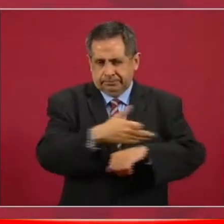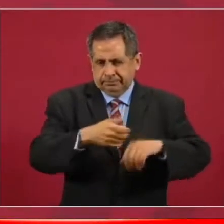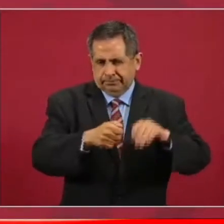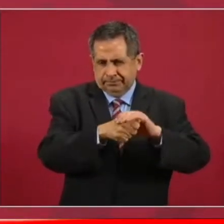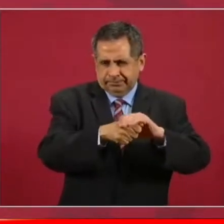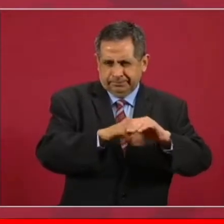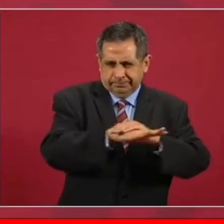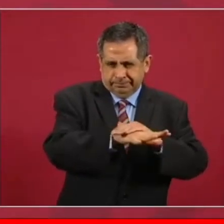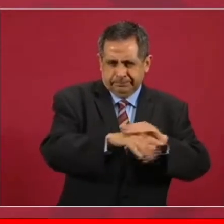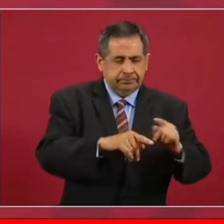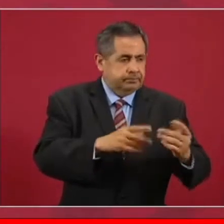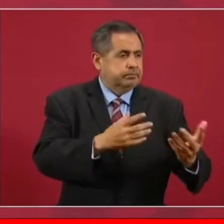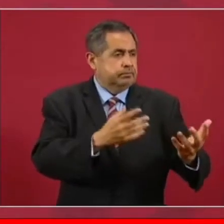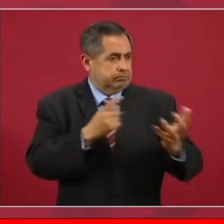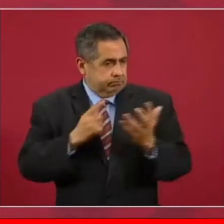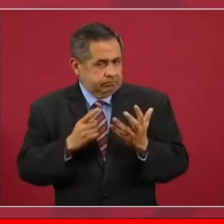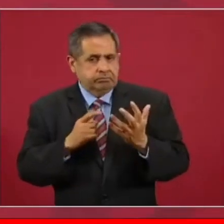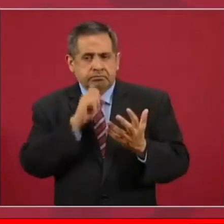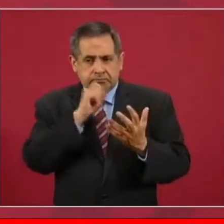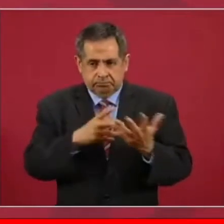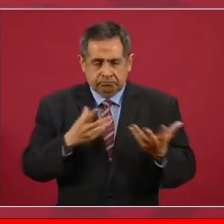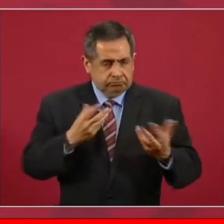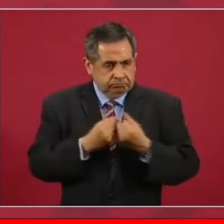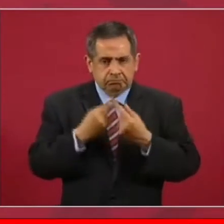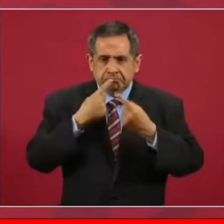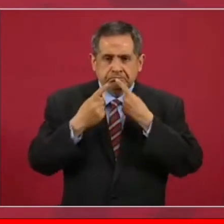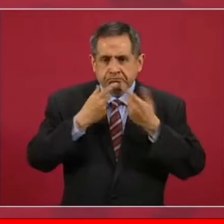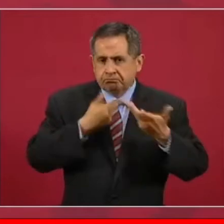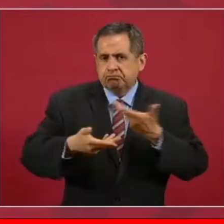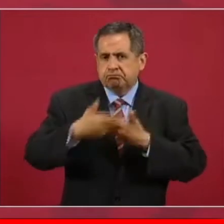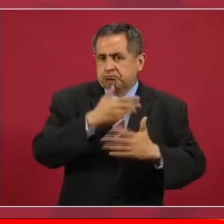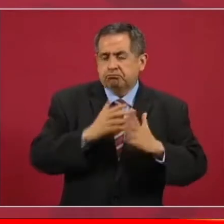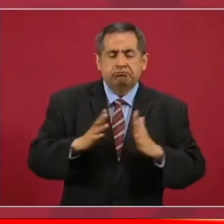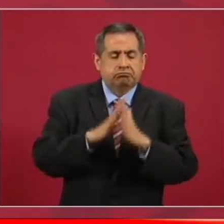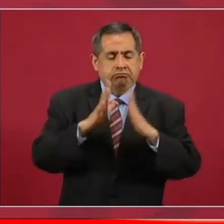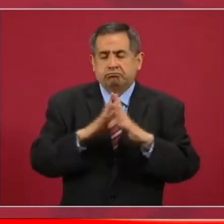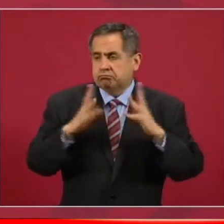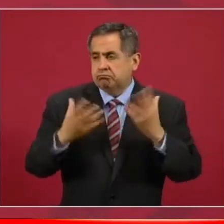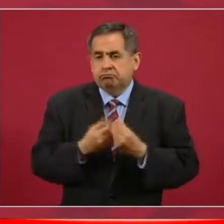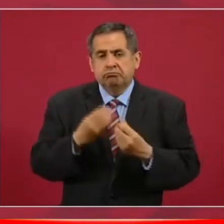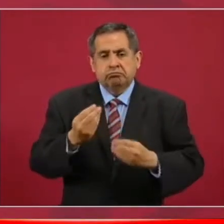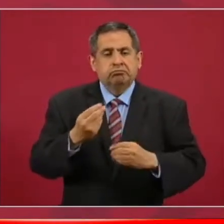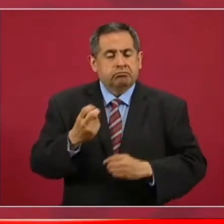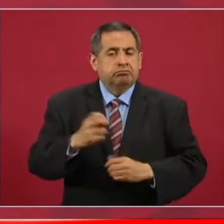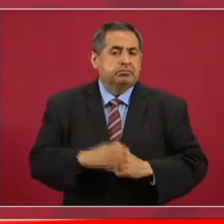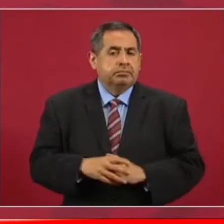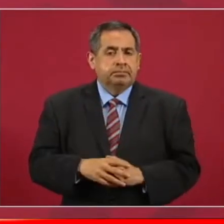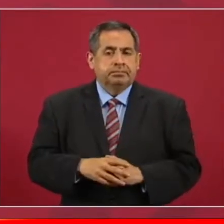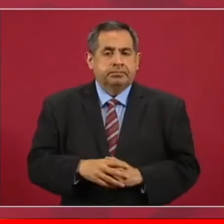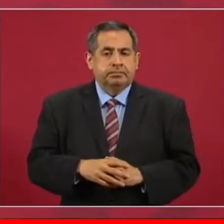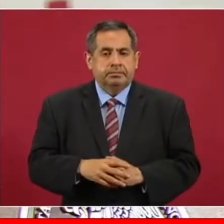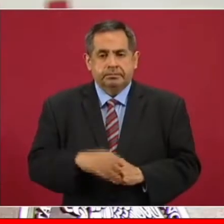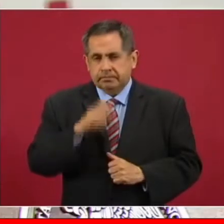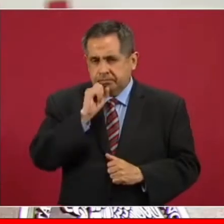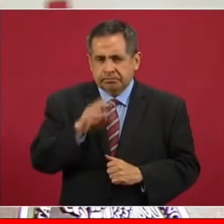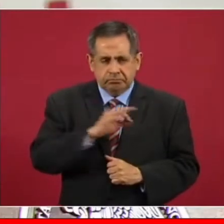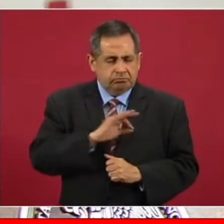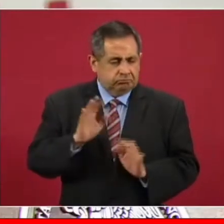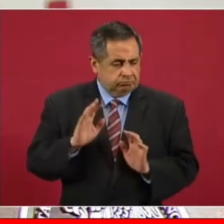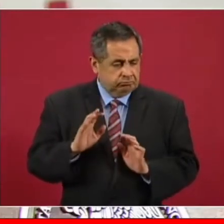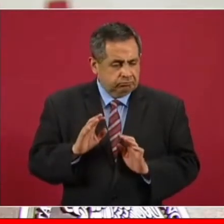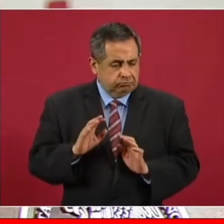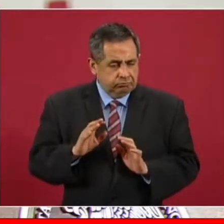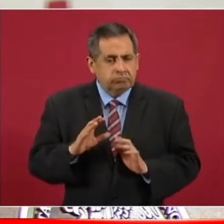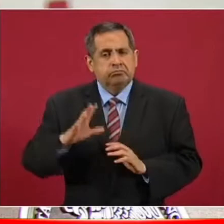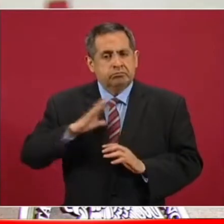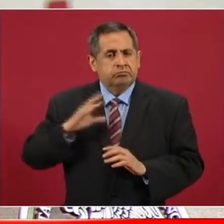de los jóvenes también han estado participando en el proceso, y llevamos